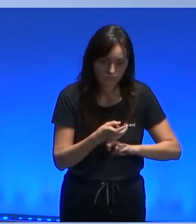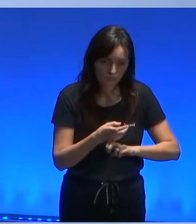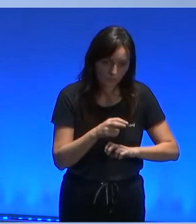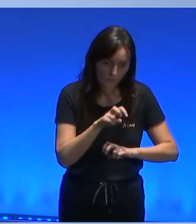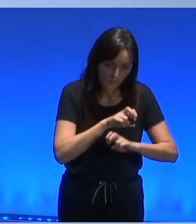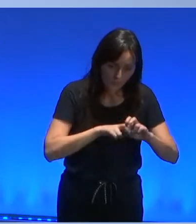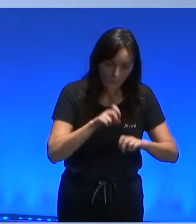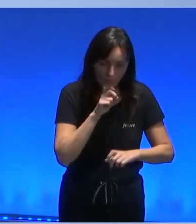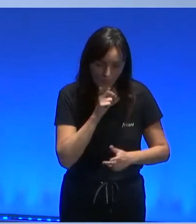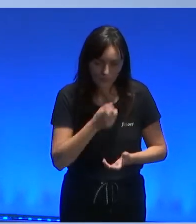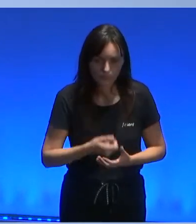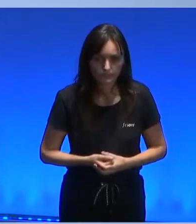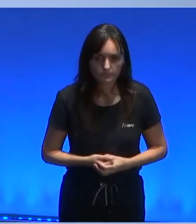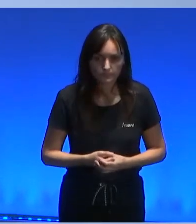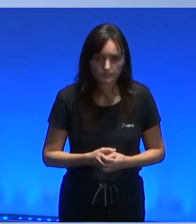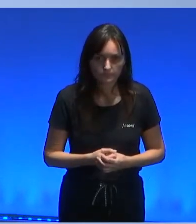soluciones.